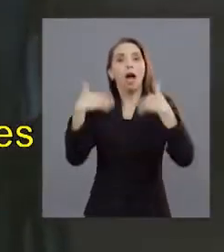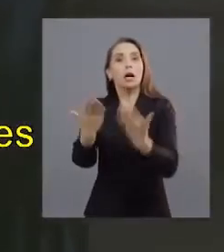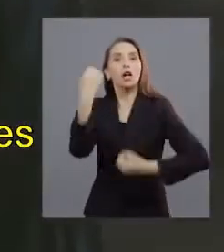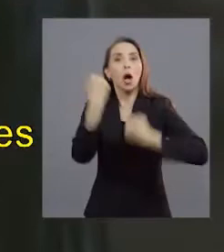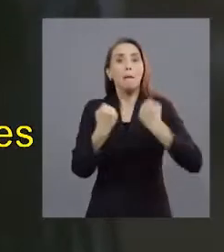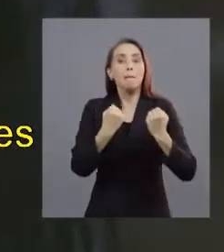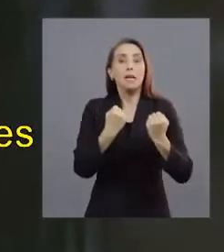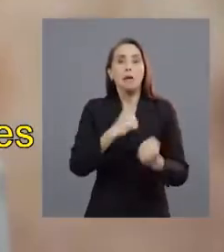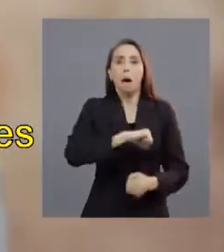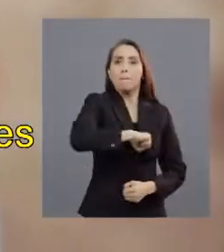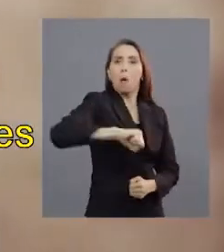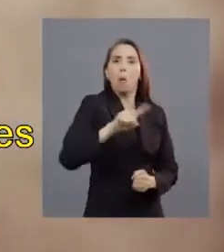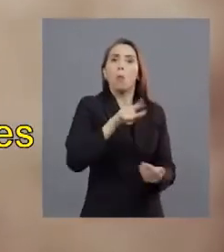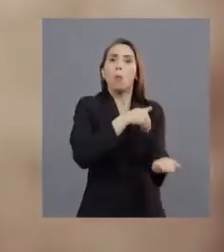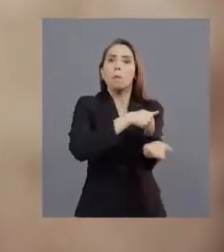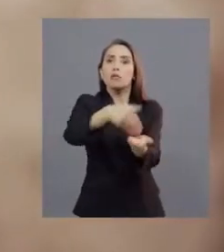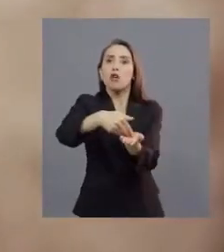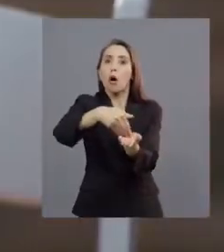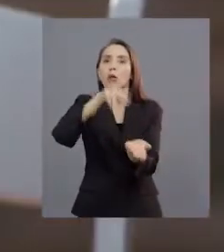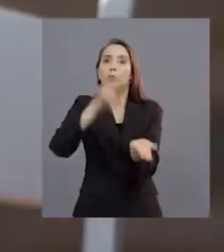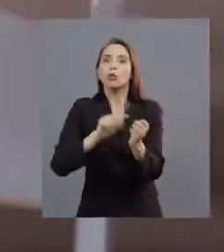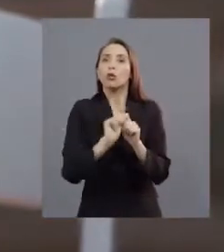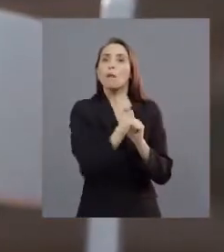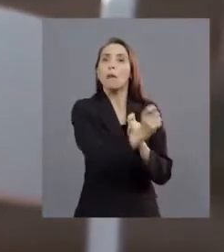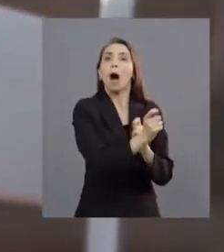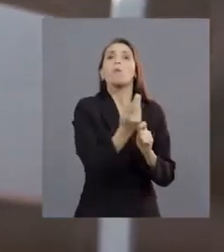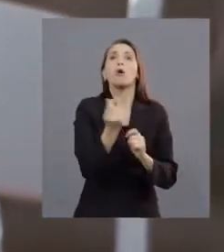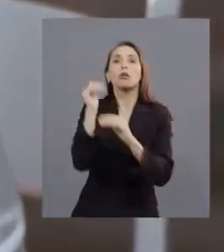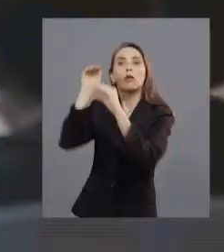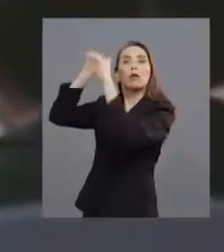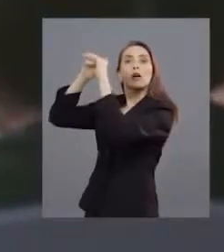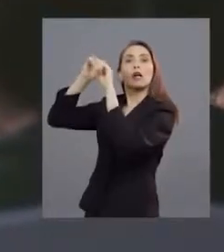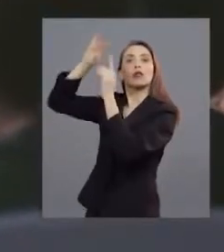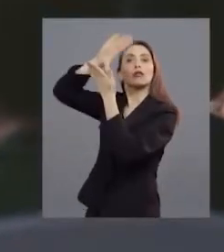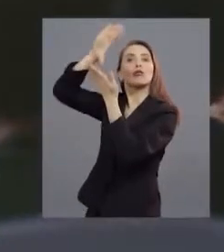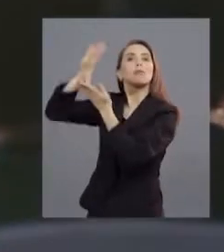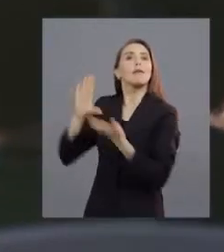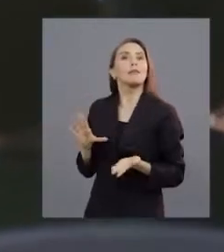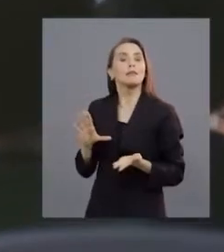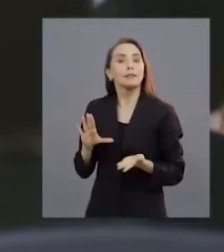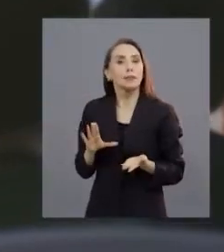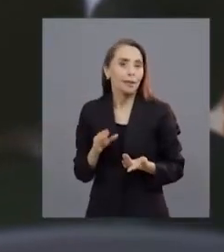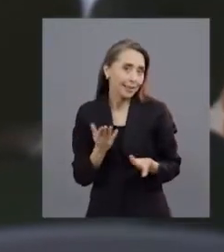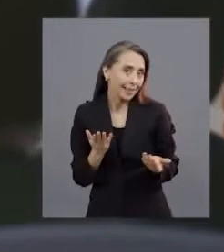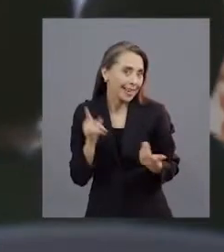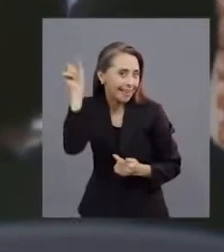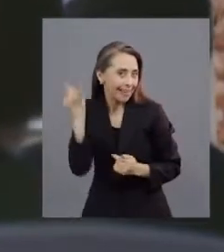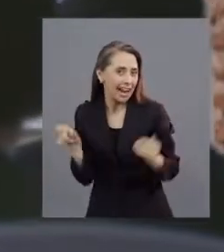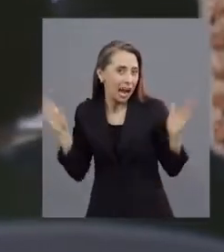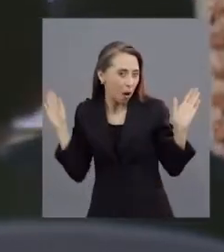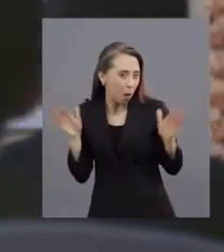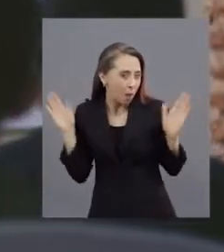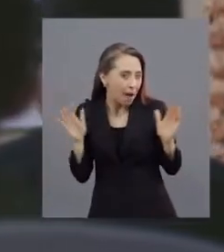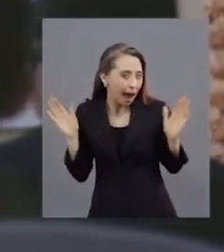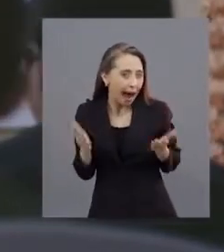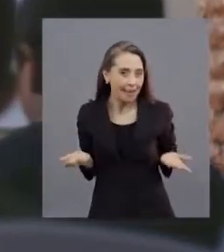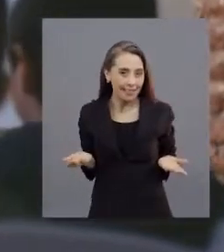empresas evasoras de millones de dólares en impuestos en paraísos fiscales. ¿Acaso no es un